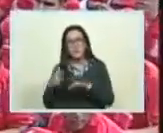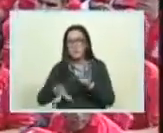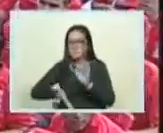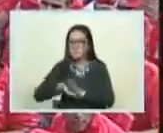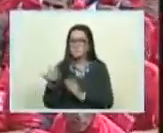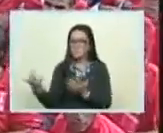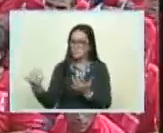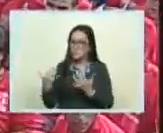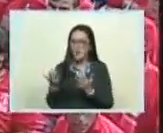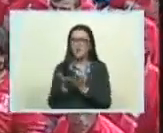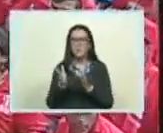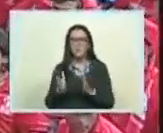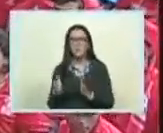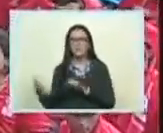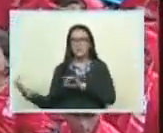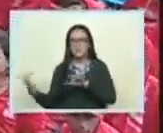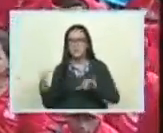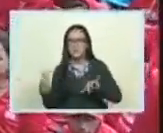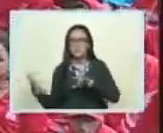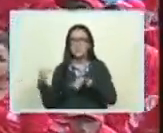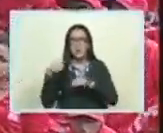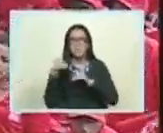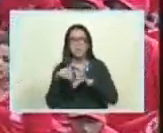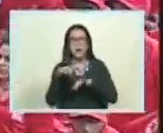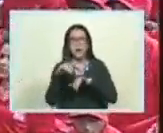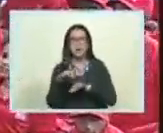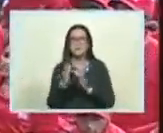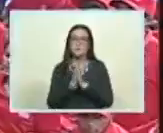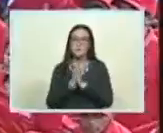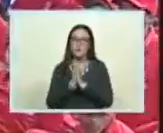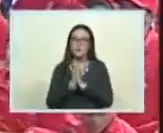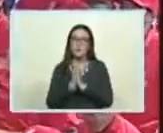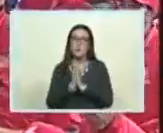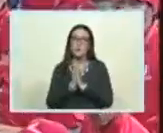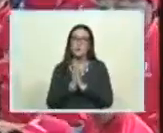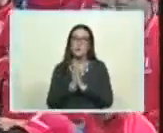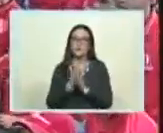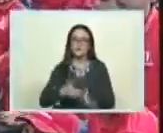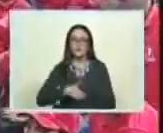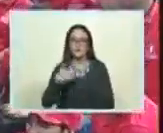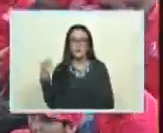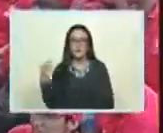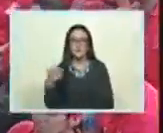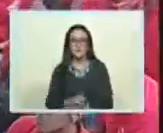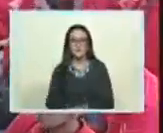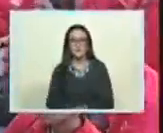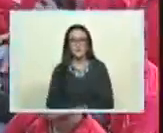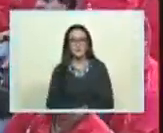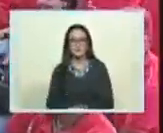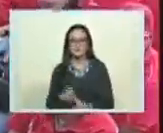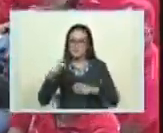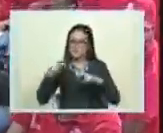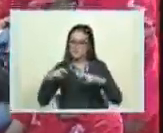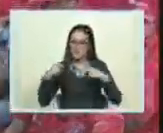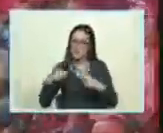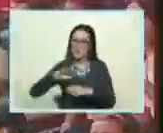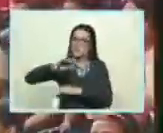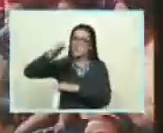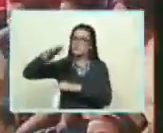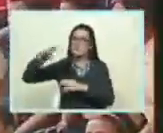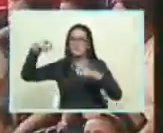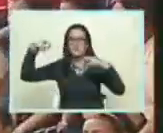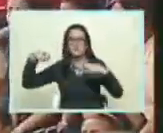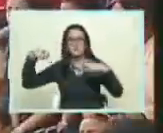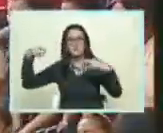pasar los estudiantes que van llegando de la marcha, por el amor de Dios, para que se sienten aquí en la colina, en la